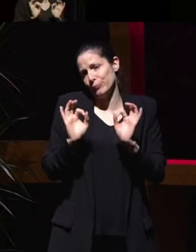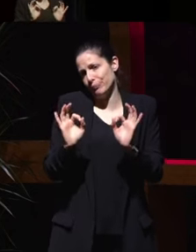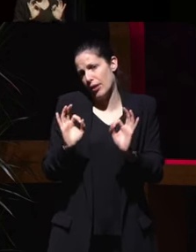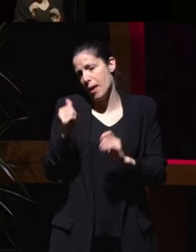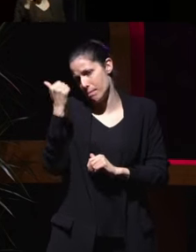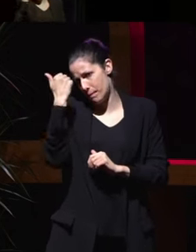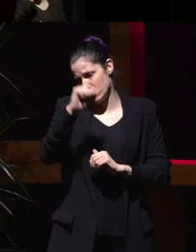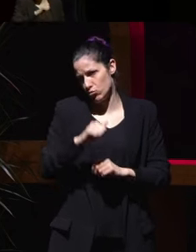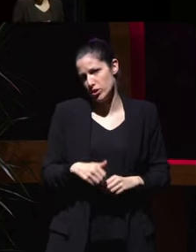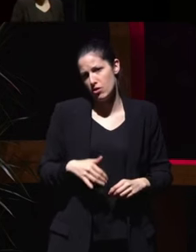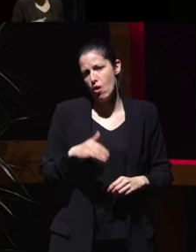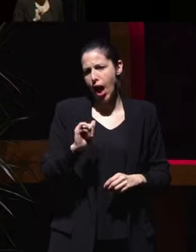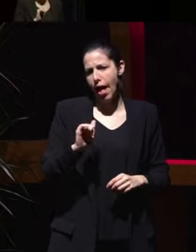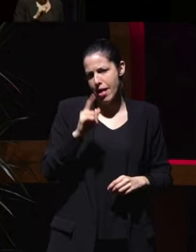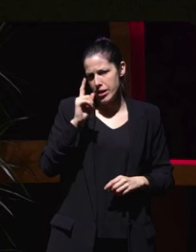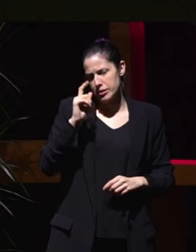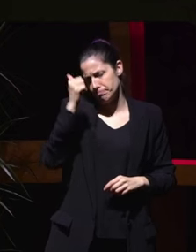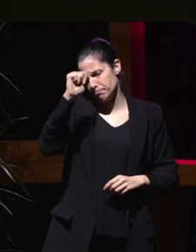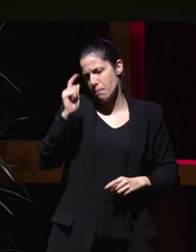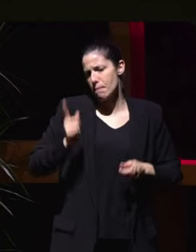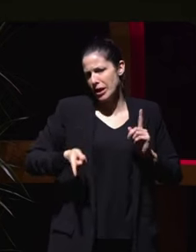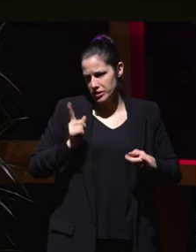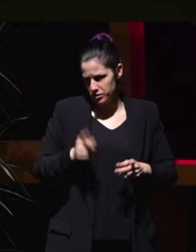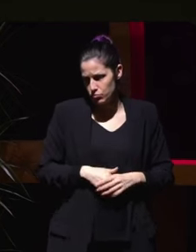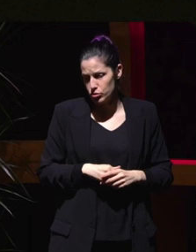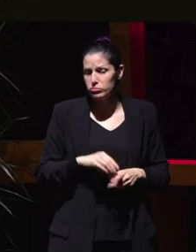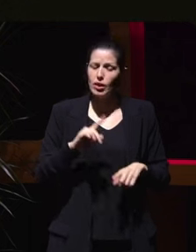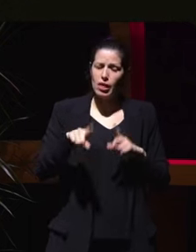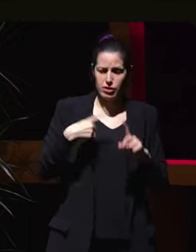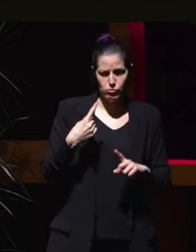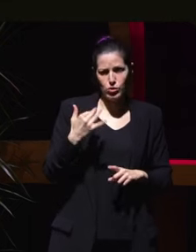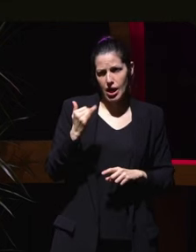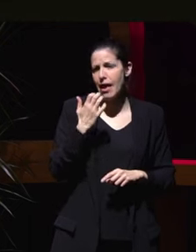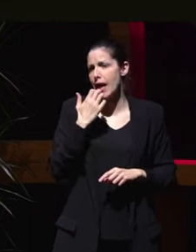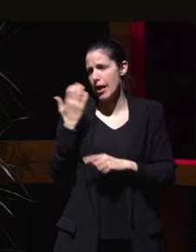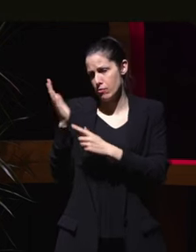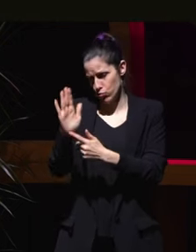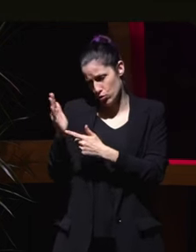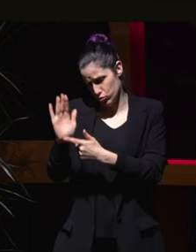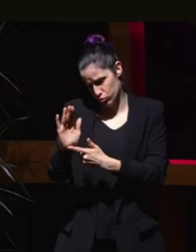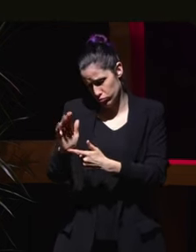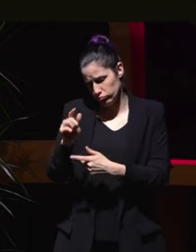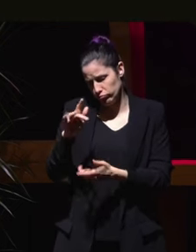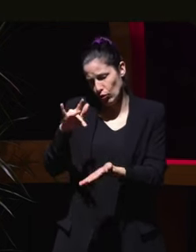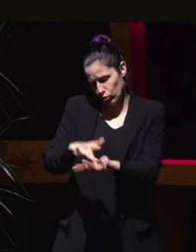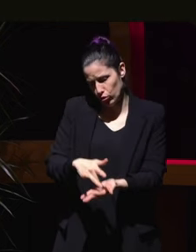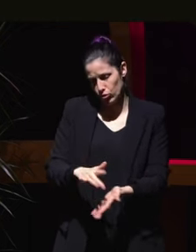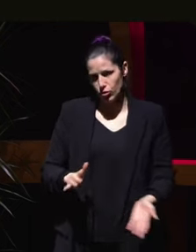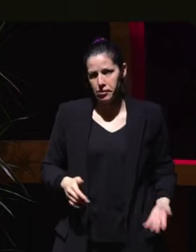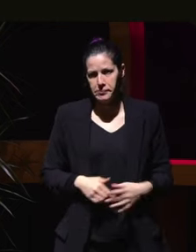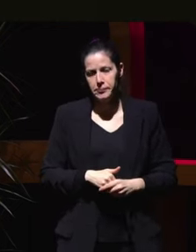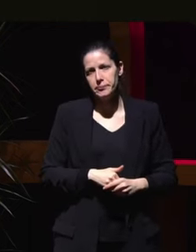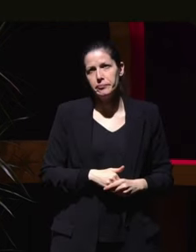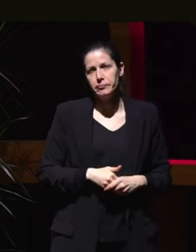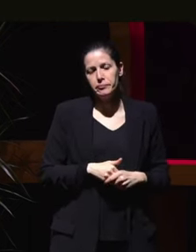micromachismos tamén existen e algún que aquí os poñeremos de exemplo tamén o sufrín. Despois do